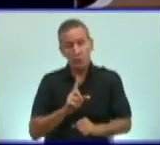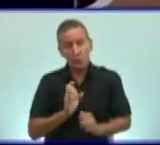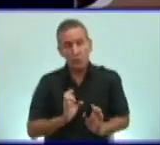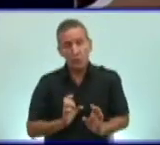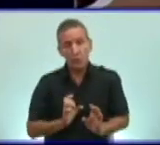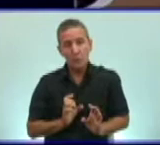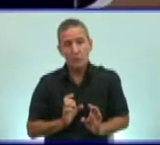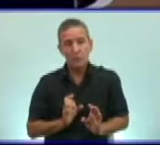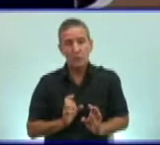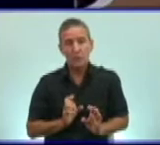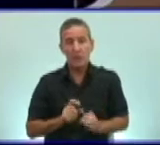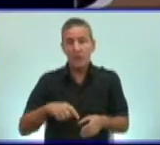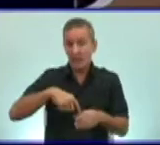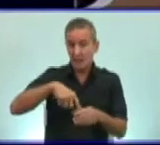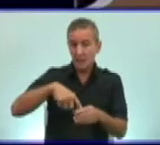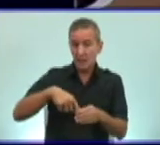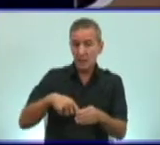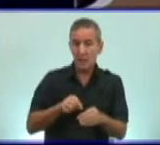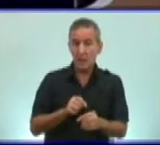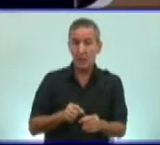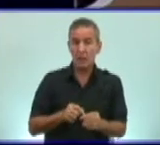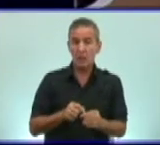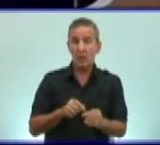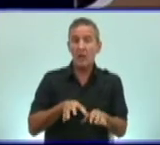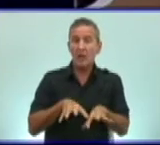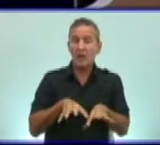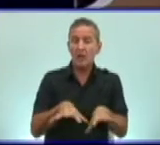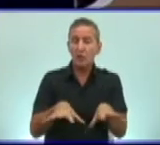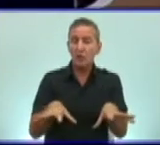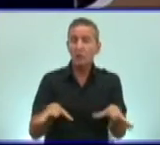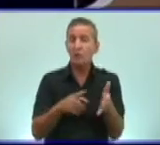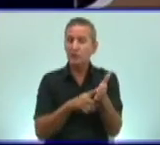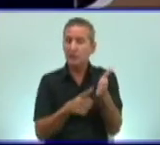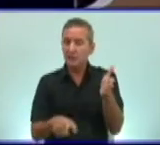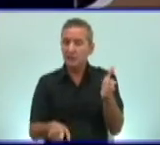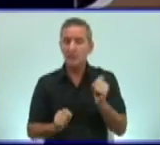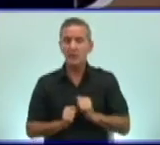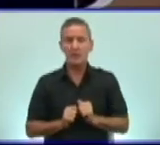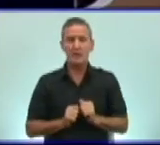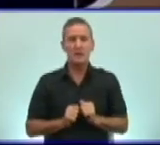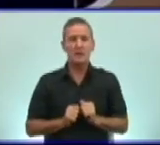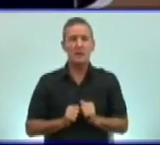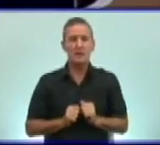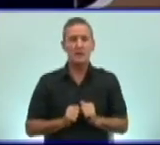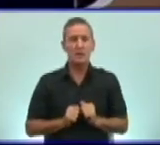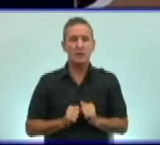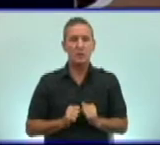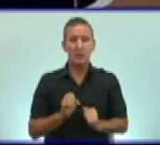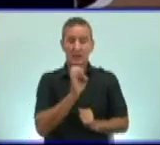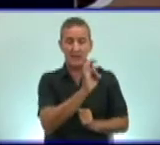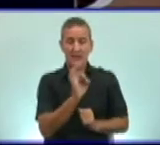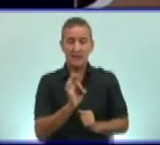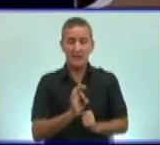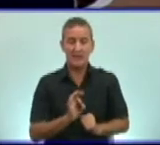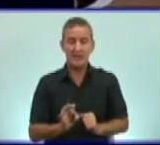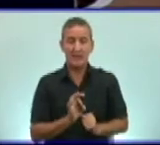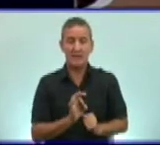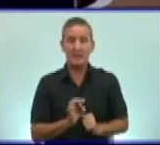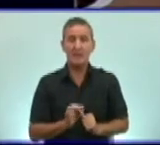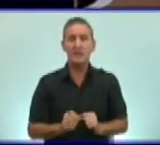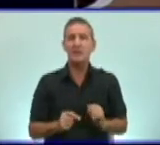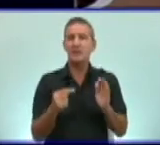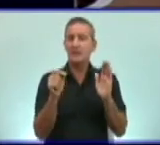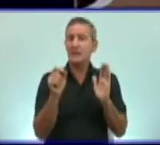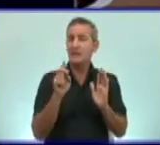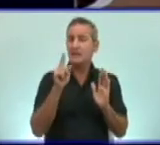en disolución, conducir la corriente eléctrica. Y vamos a tratar entonces los electrolitos y tipos